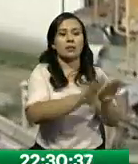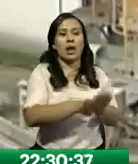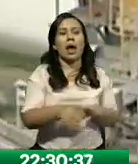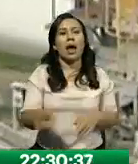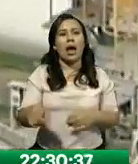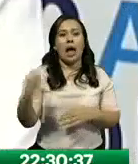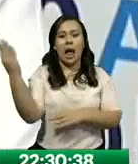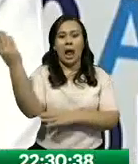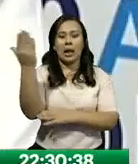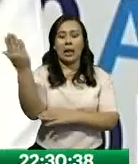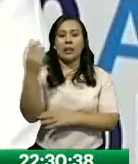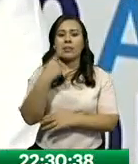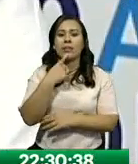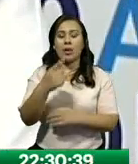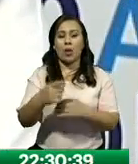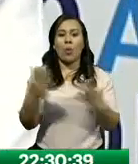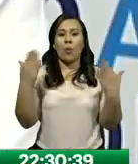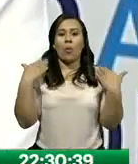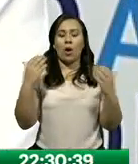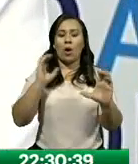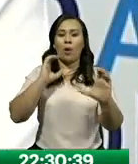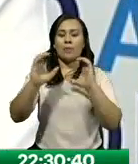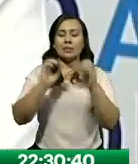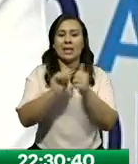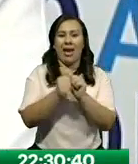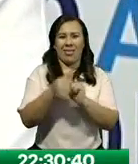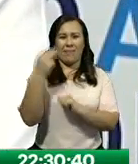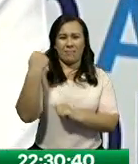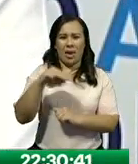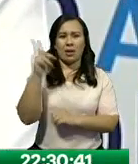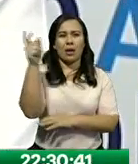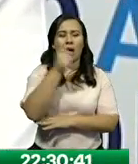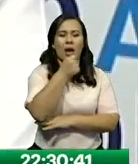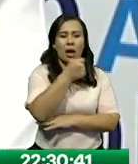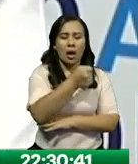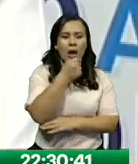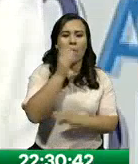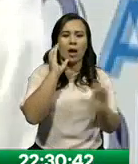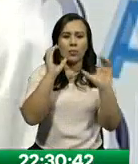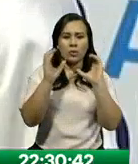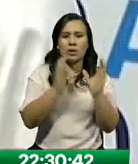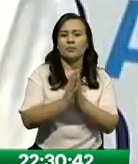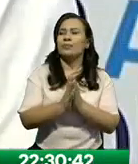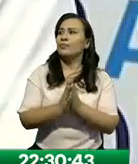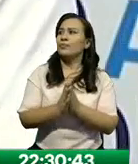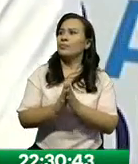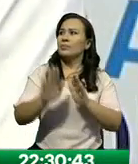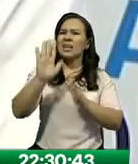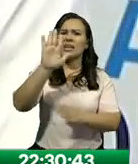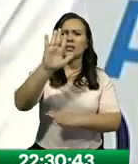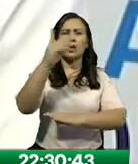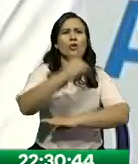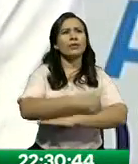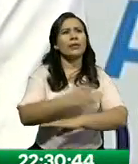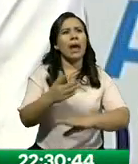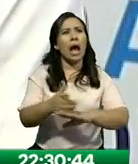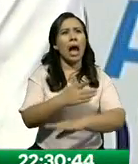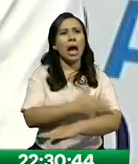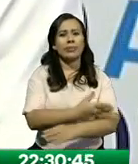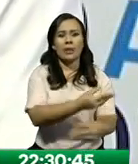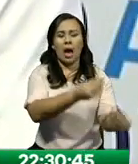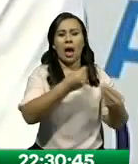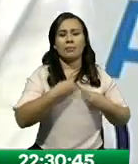Yaquil lo expresó en su conversatorio de cada miércoles con los medios de comunicación. Hace 5 días recibí del Ministerio de